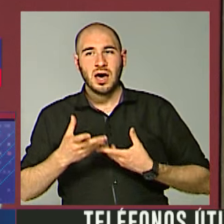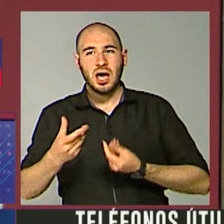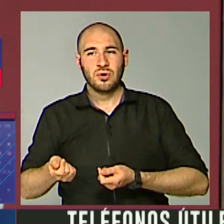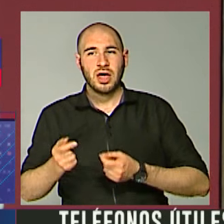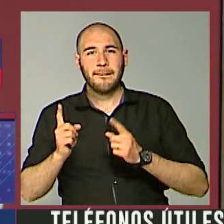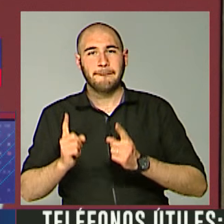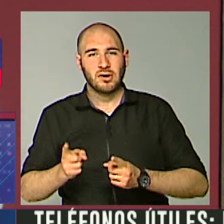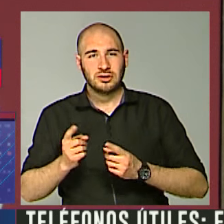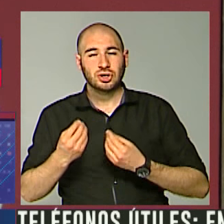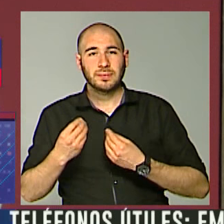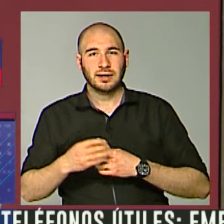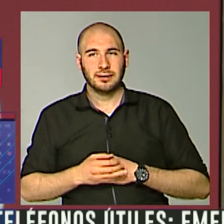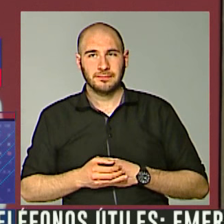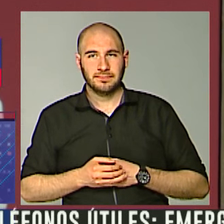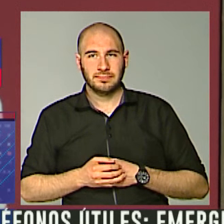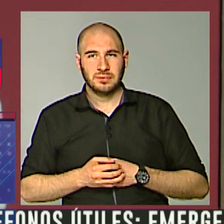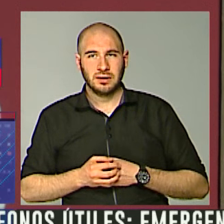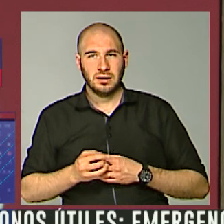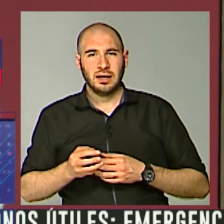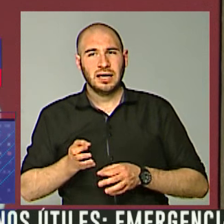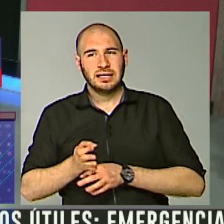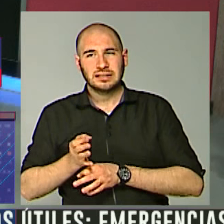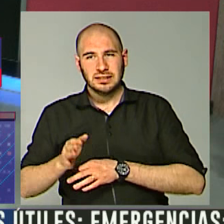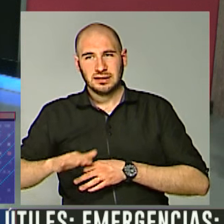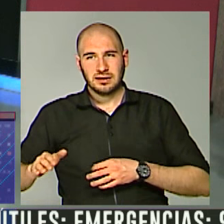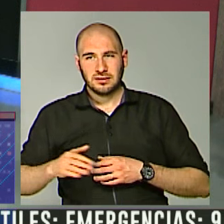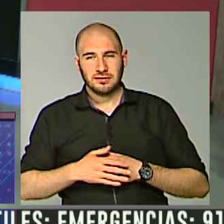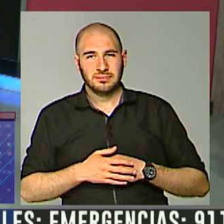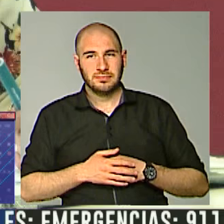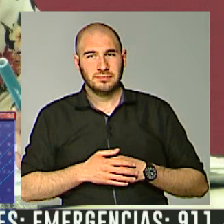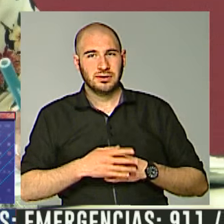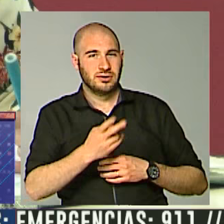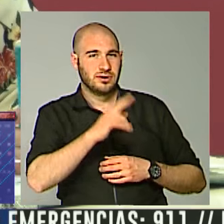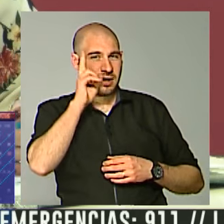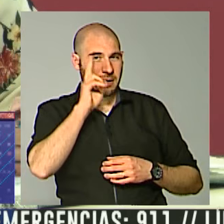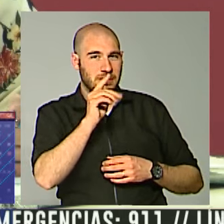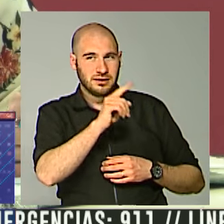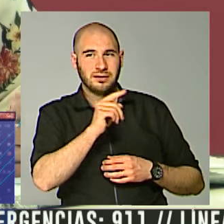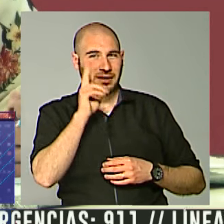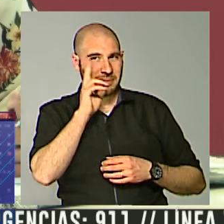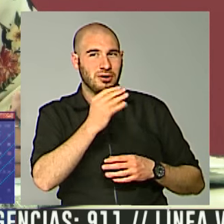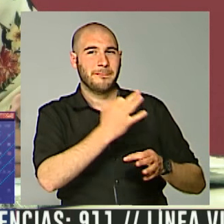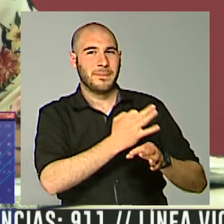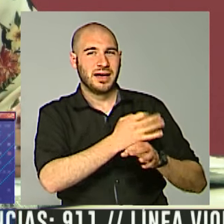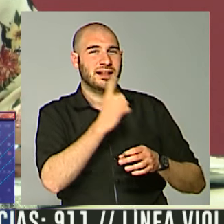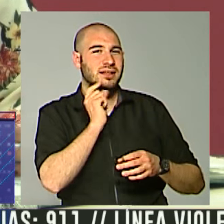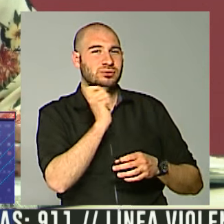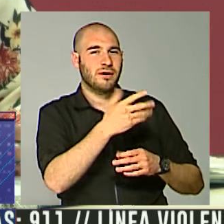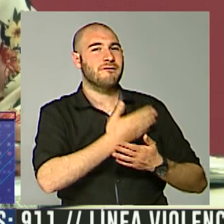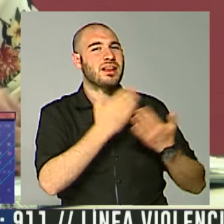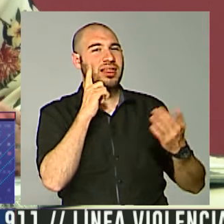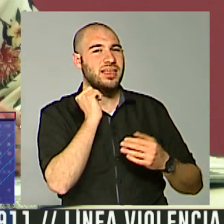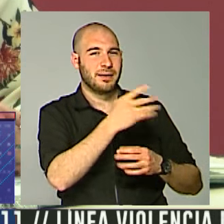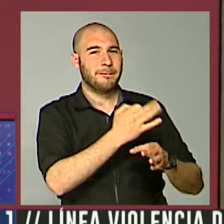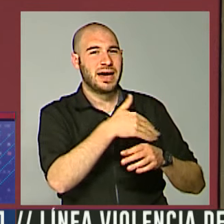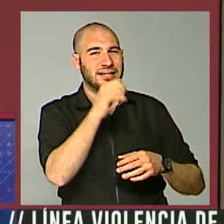docentes para encenderle a los chicos, sí. Bien, nuestro homenaje. Nuestro homenaje. A los maestros en su día. Feliz día,